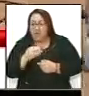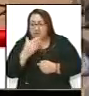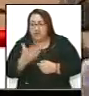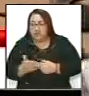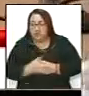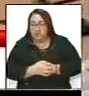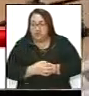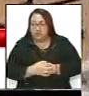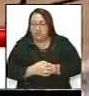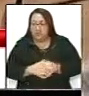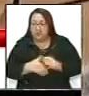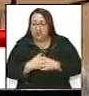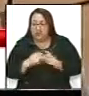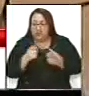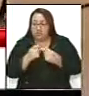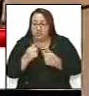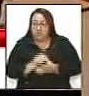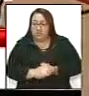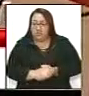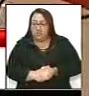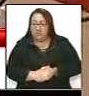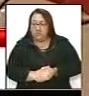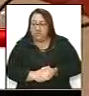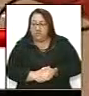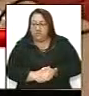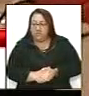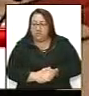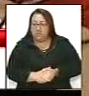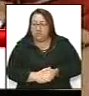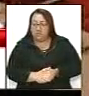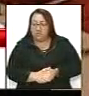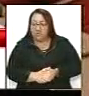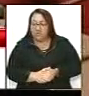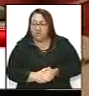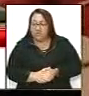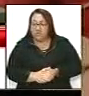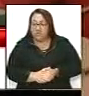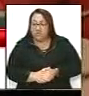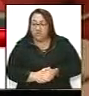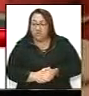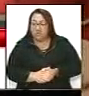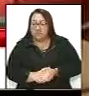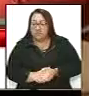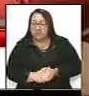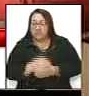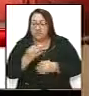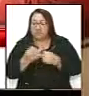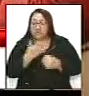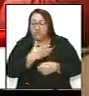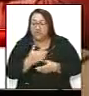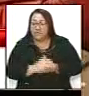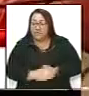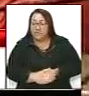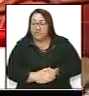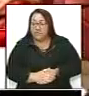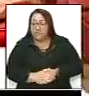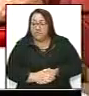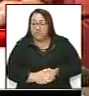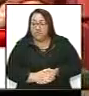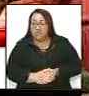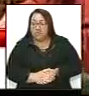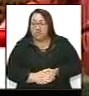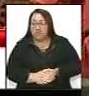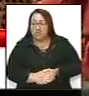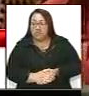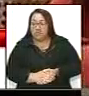su intermedio a todos los colegas presentes. Quiero manifestar, Presidenta, que el